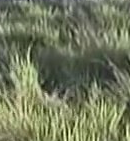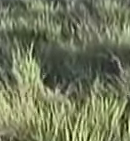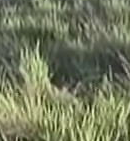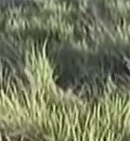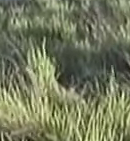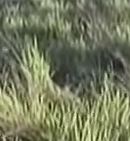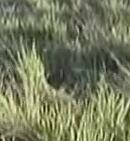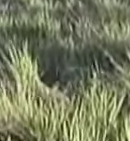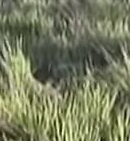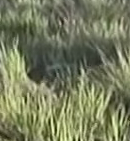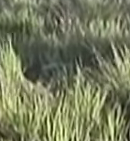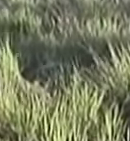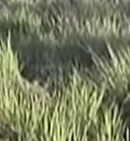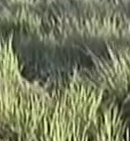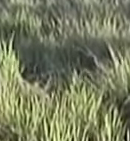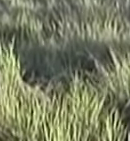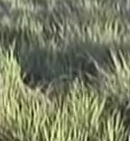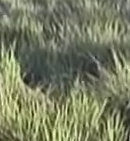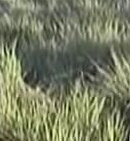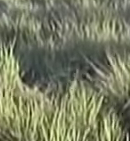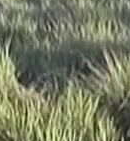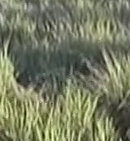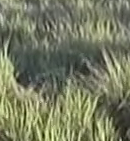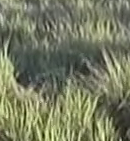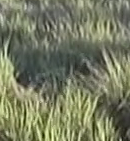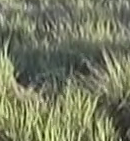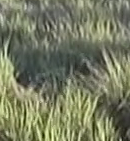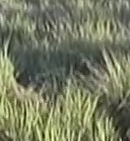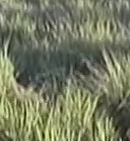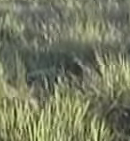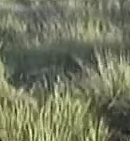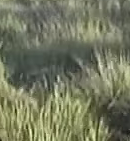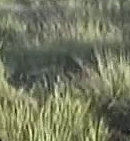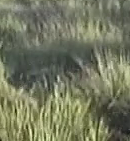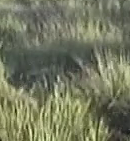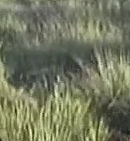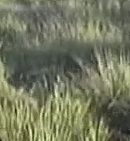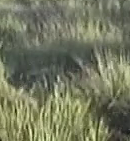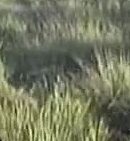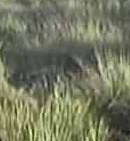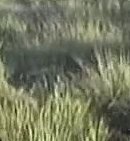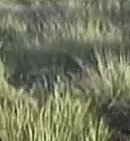Destruido. 435 Grupo Bolívar y Ponte.